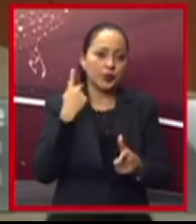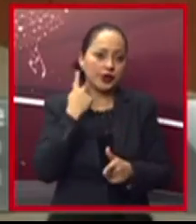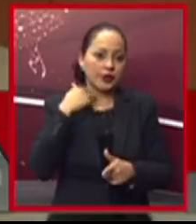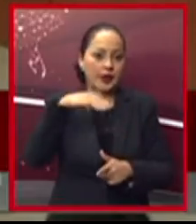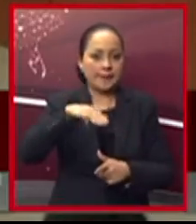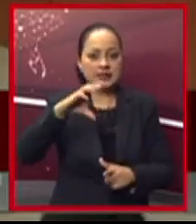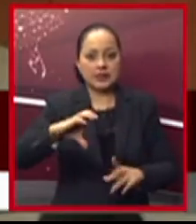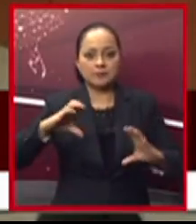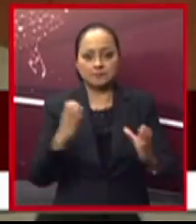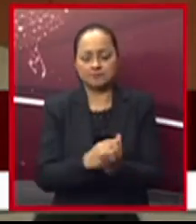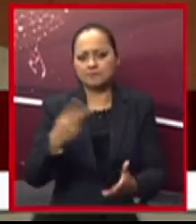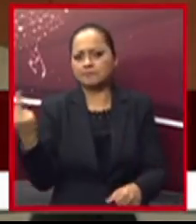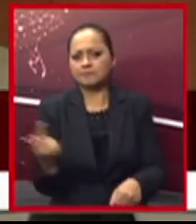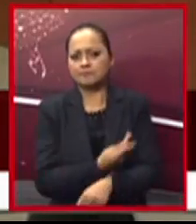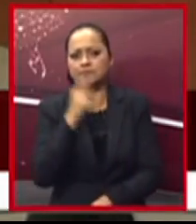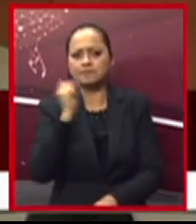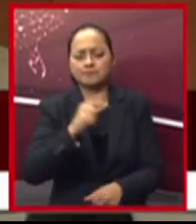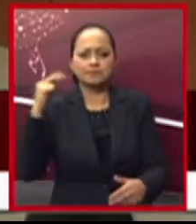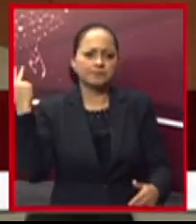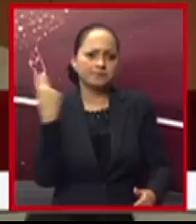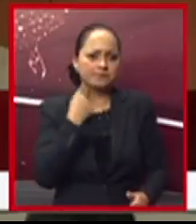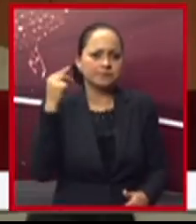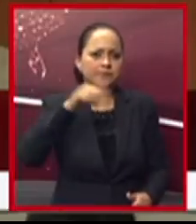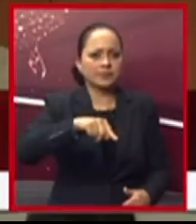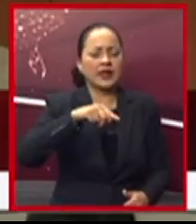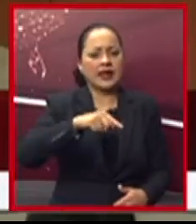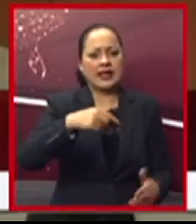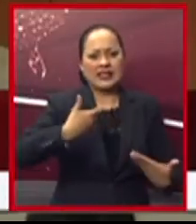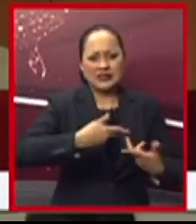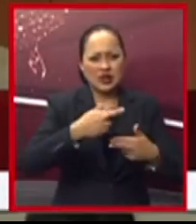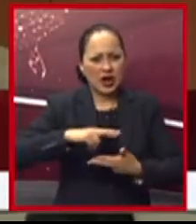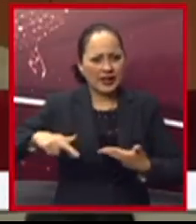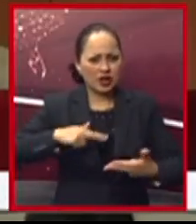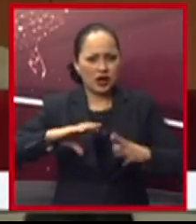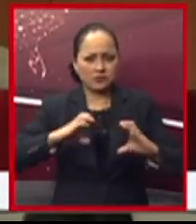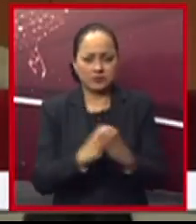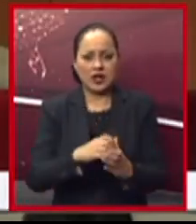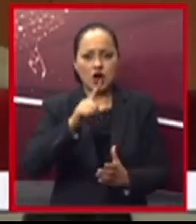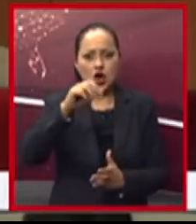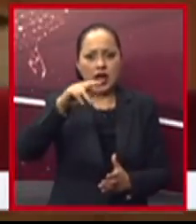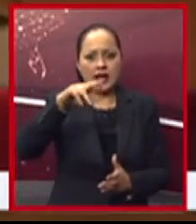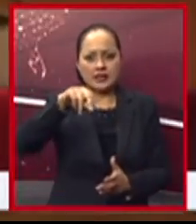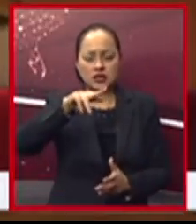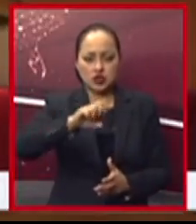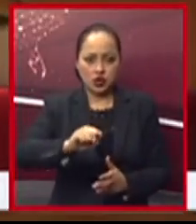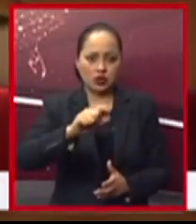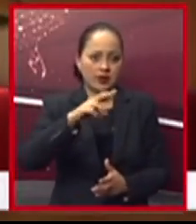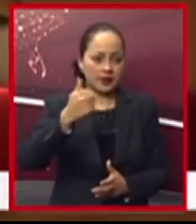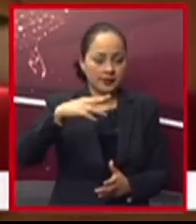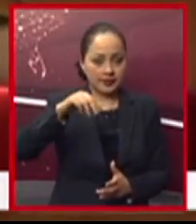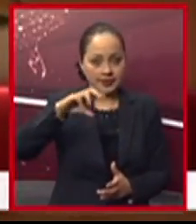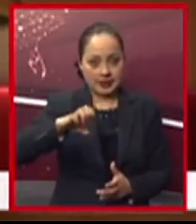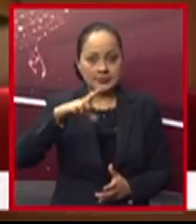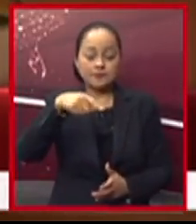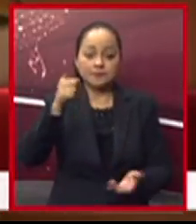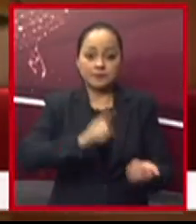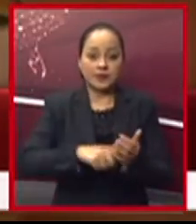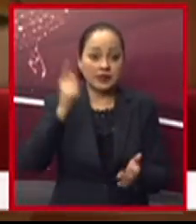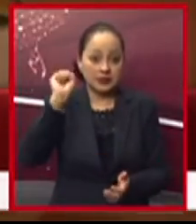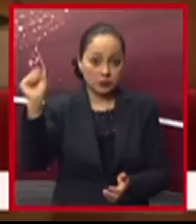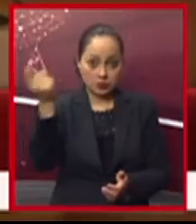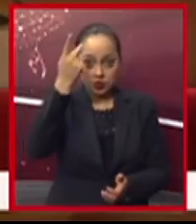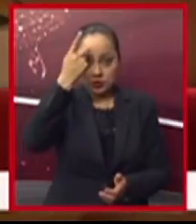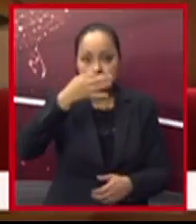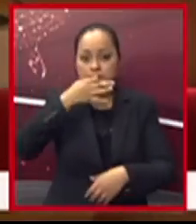se condena el asesinato del regidor de Coxcatlán, San Luis Potosí, Lorenzo Hernández Guerrero. Además, se solicita al titular de